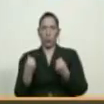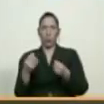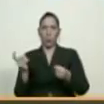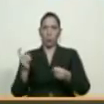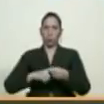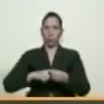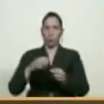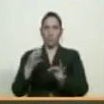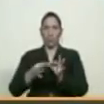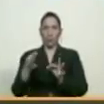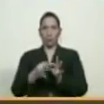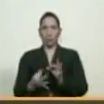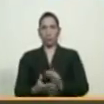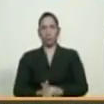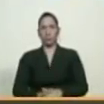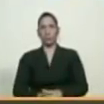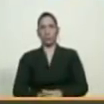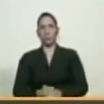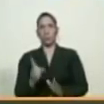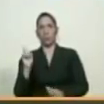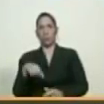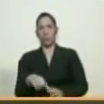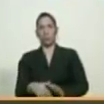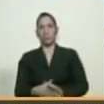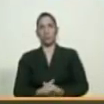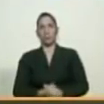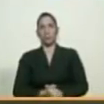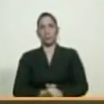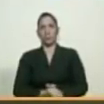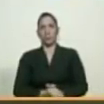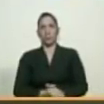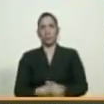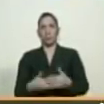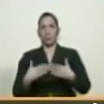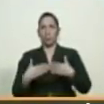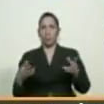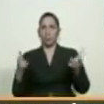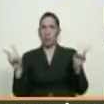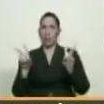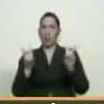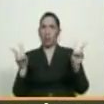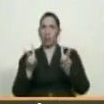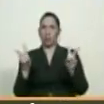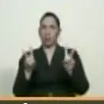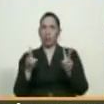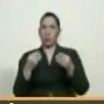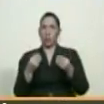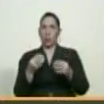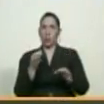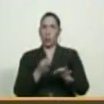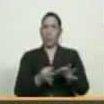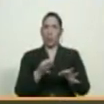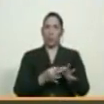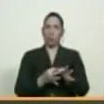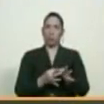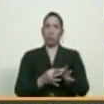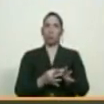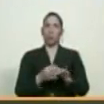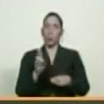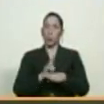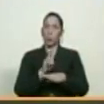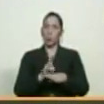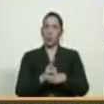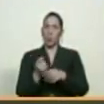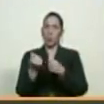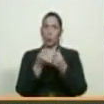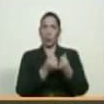Petro. Asimismo, estará disponible la valoración referencial del Petro como unidad de cuenta y su equivalencia